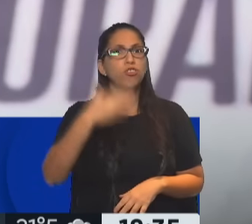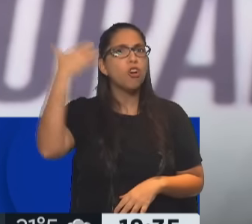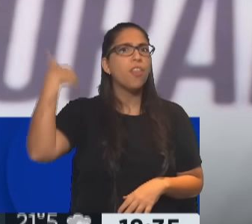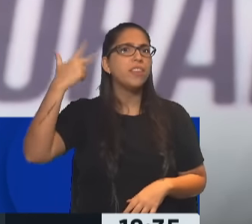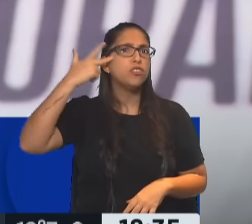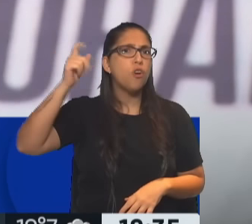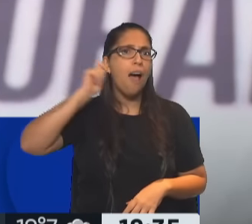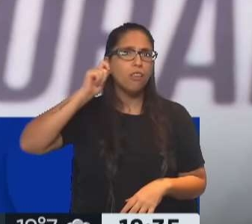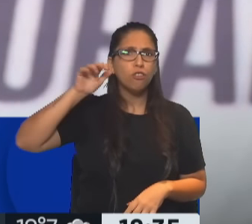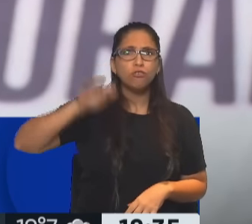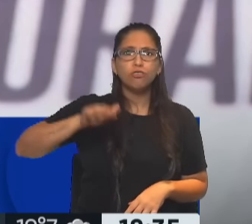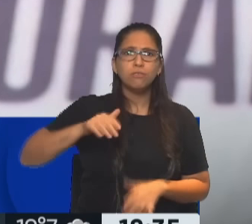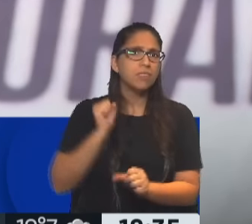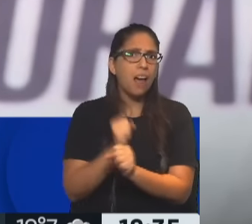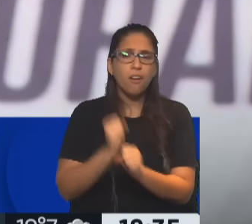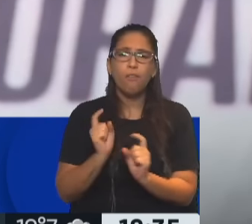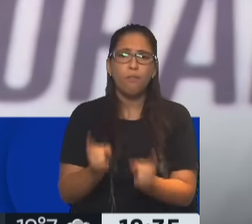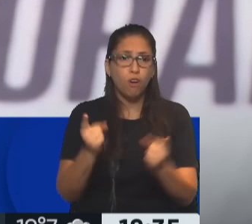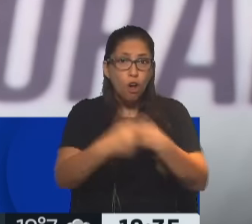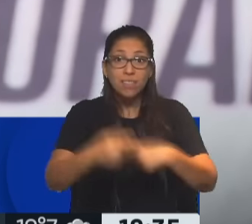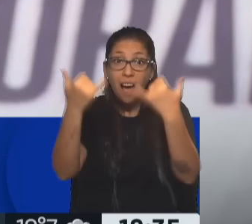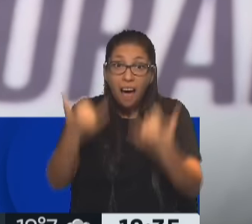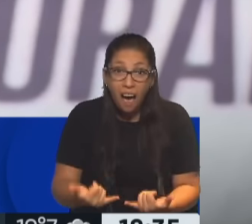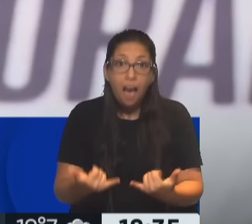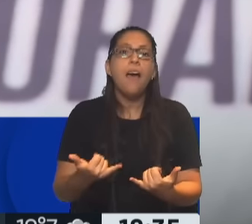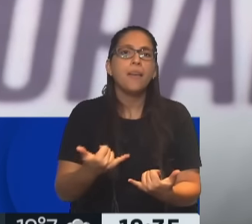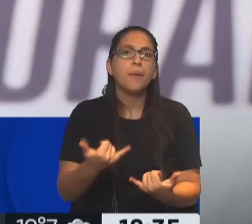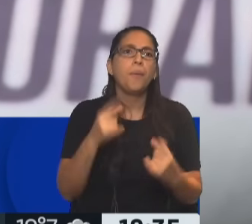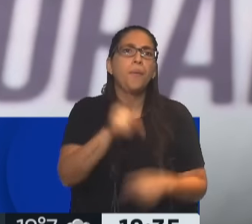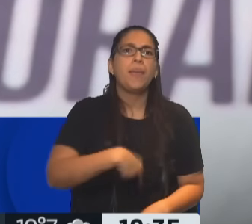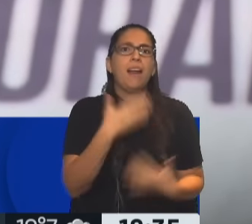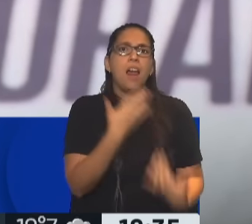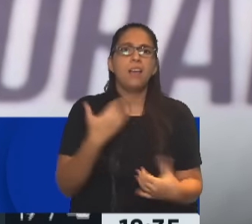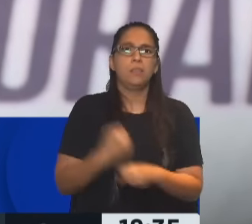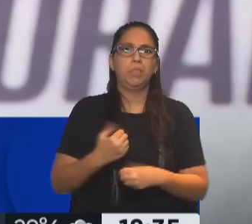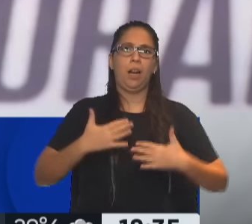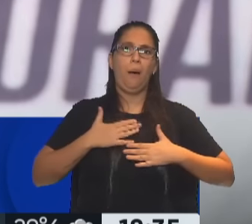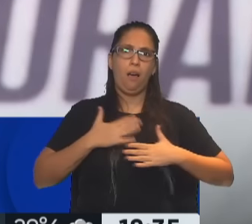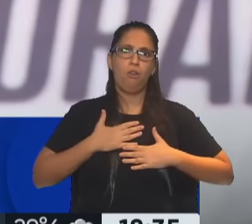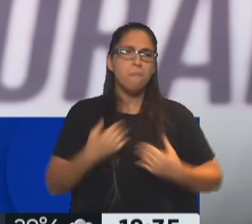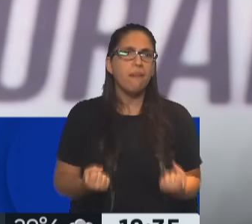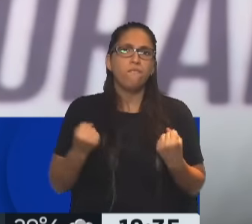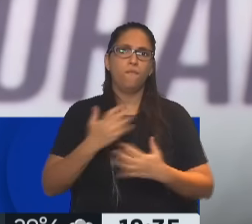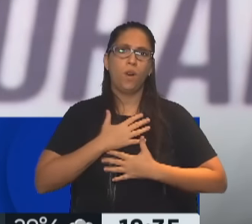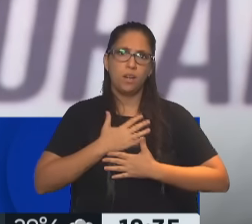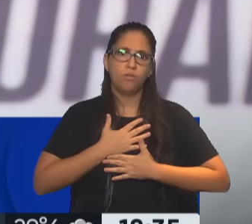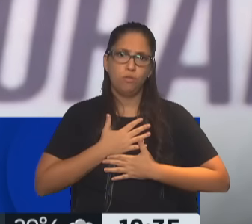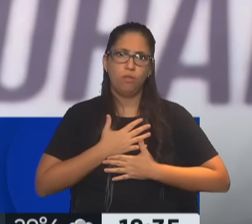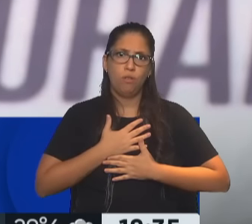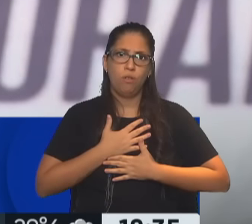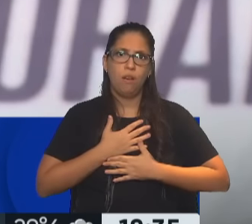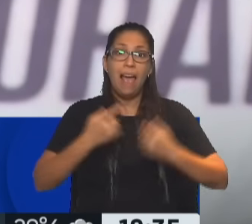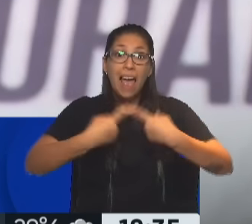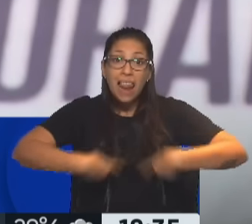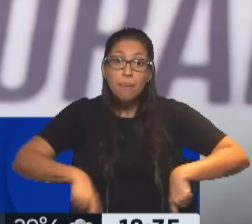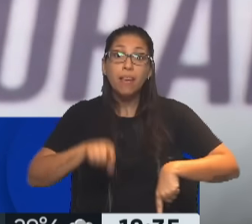18 años y lo que tengo es fruto de mi esfuerzo y de mi trabajo. El artículo en